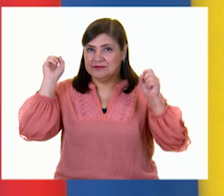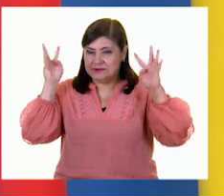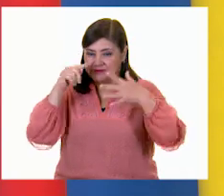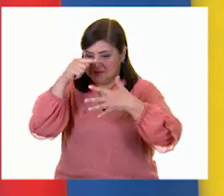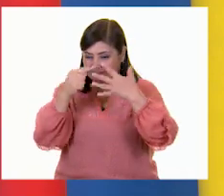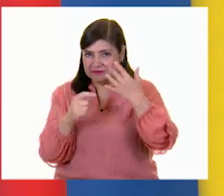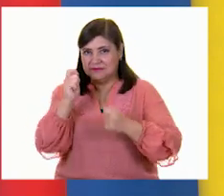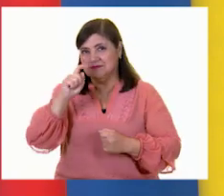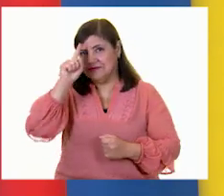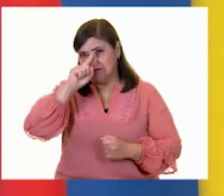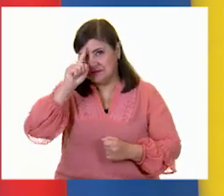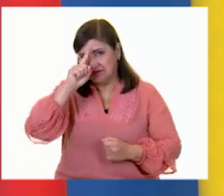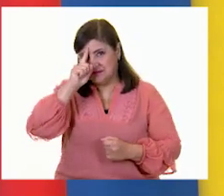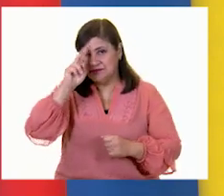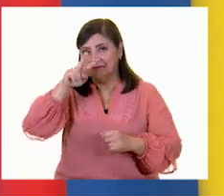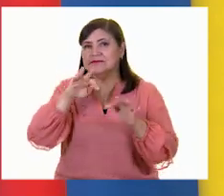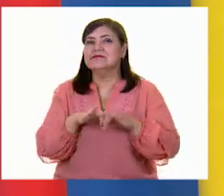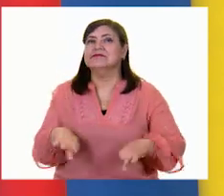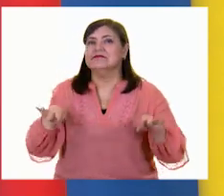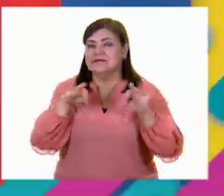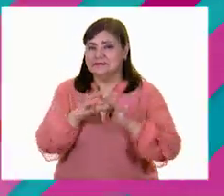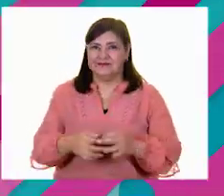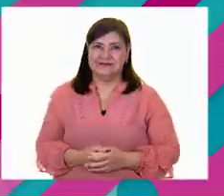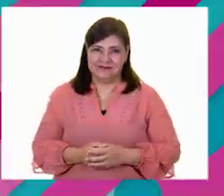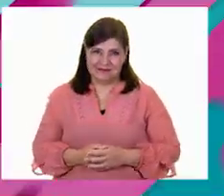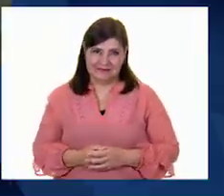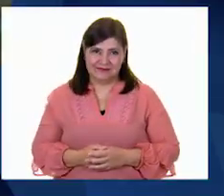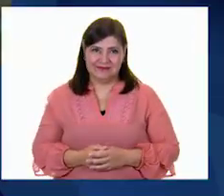tiene un consejo muy importante.